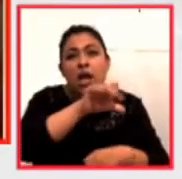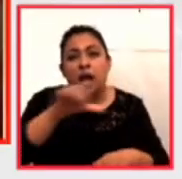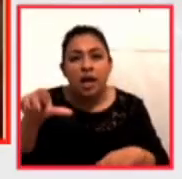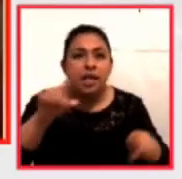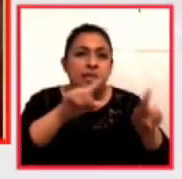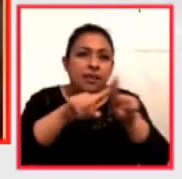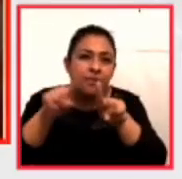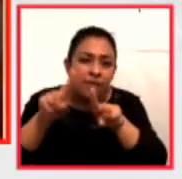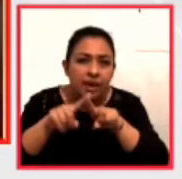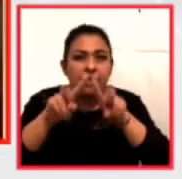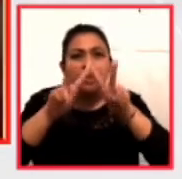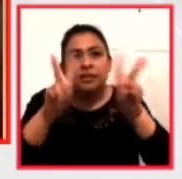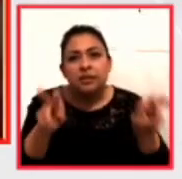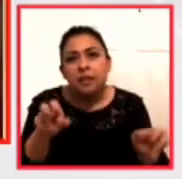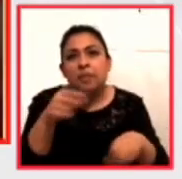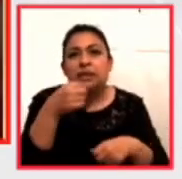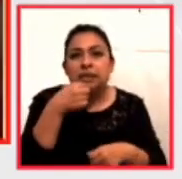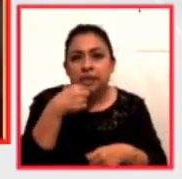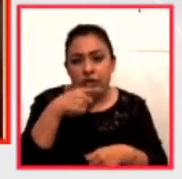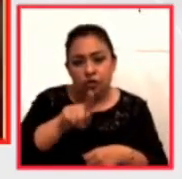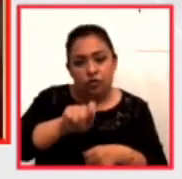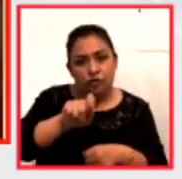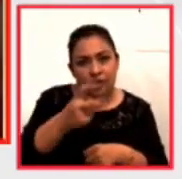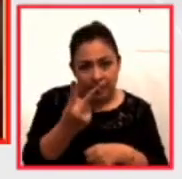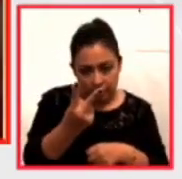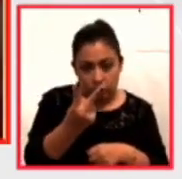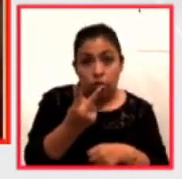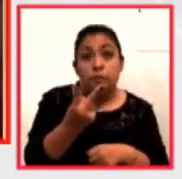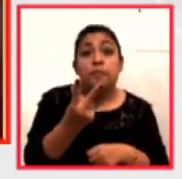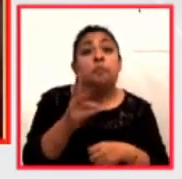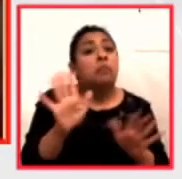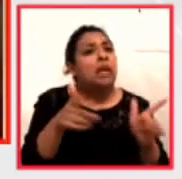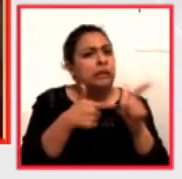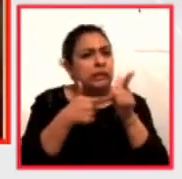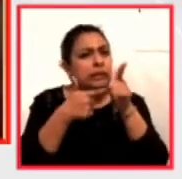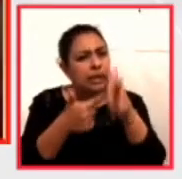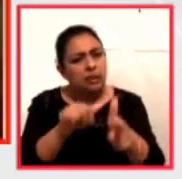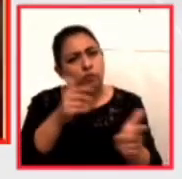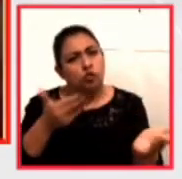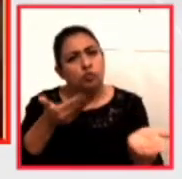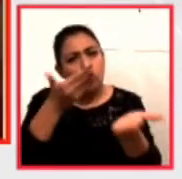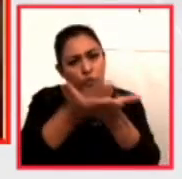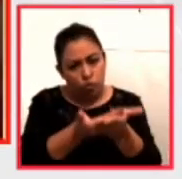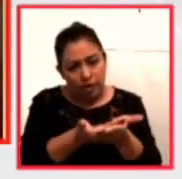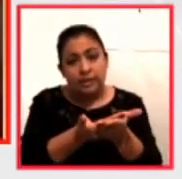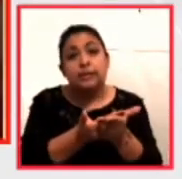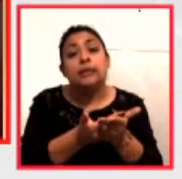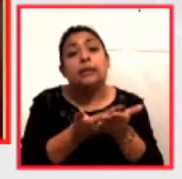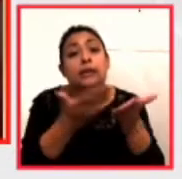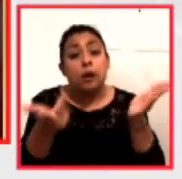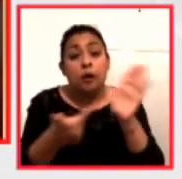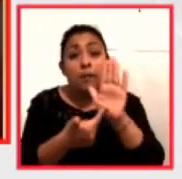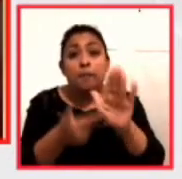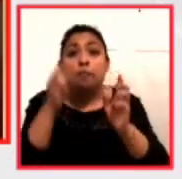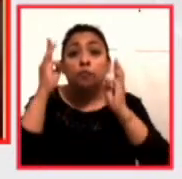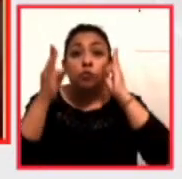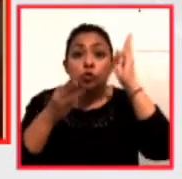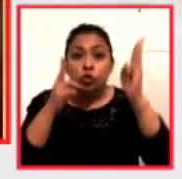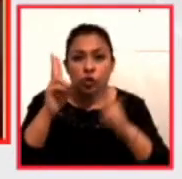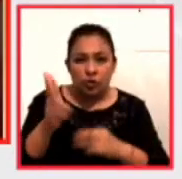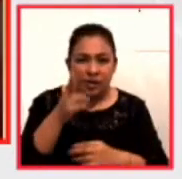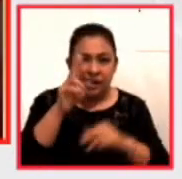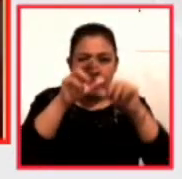cuestiones, muchos asuntos de niños en Canal 22. Y seguimos con otras propuestas. La que les tenemos a continuación es del Museo Universitario